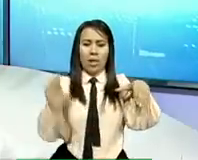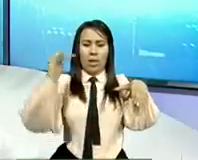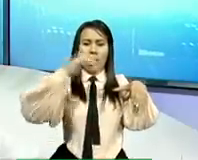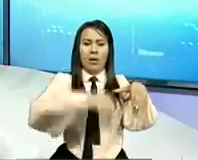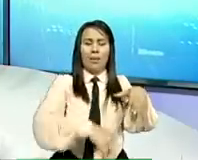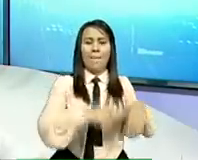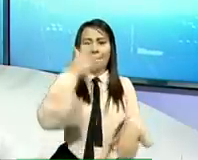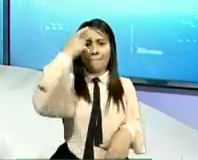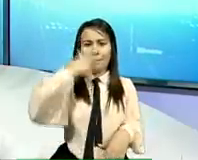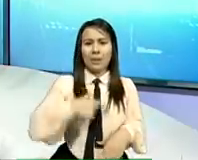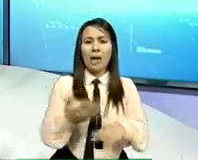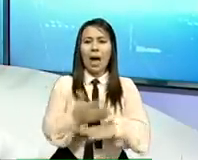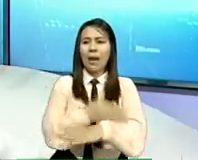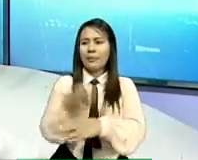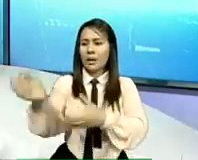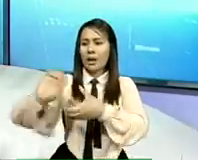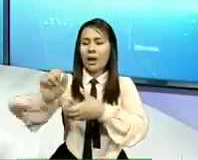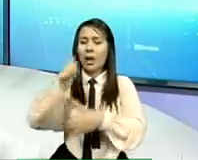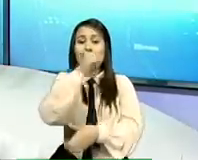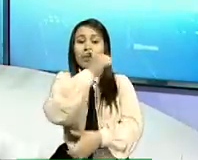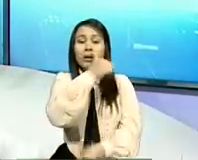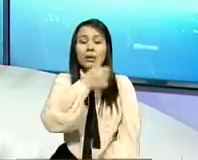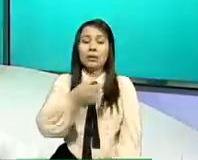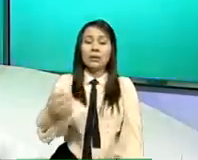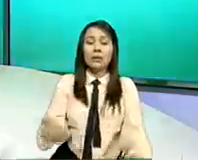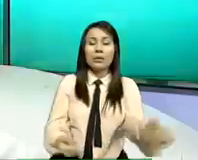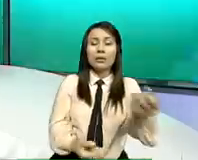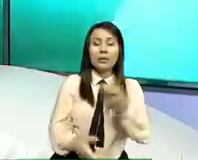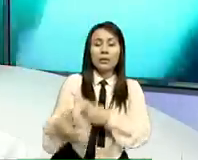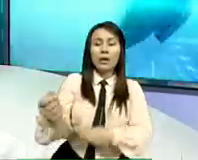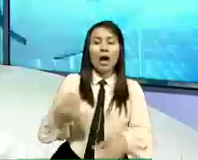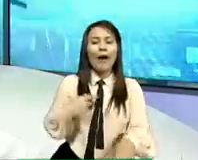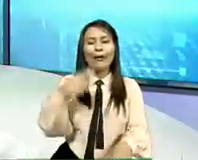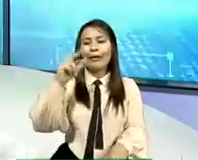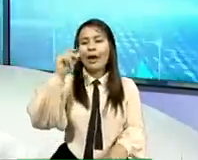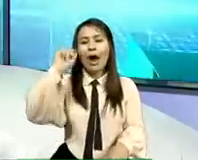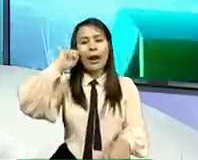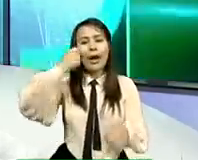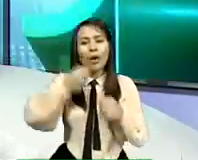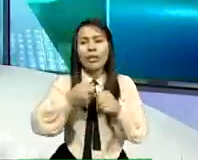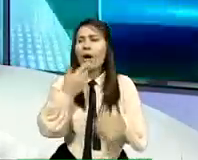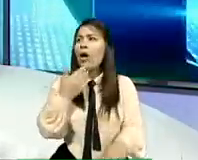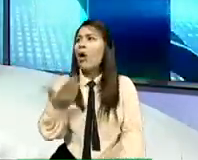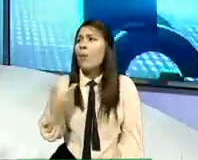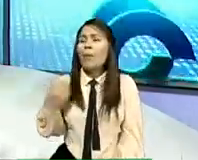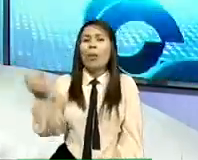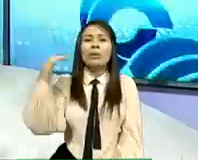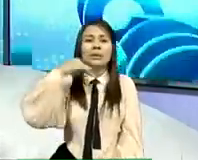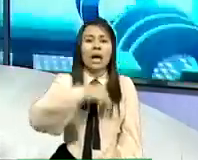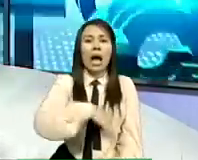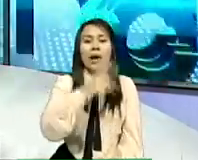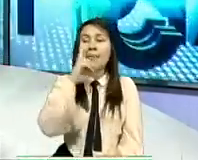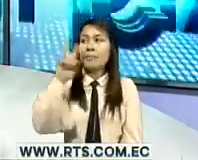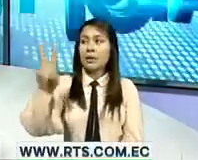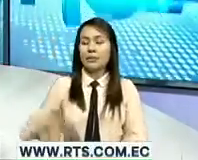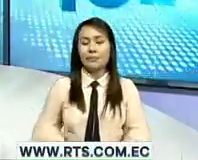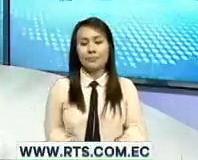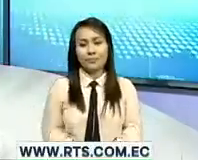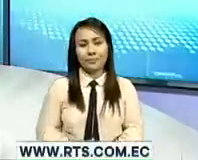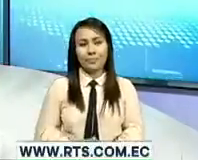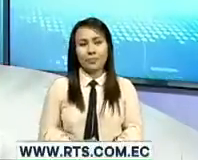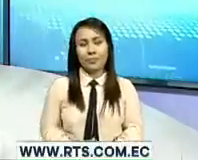sido escopolaminados y no recordaban cómo llegaron a ese sitio. Veamos el tema.